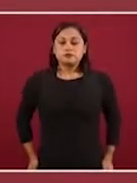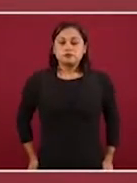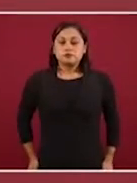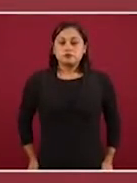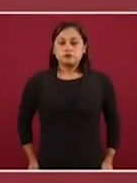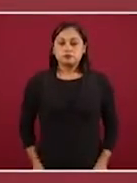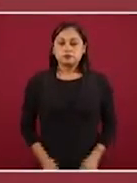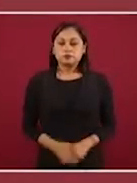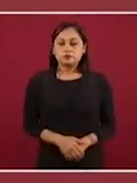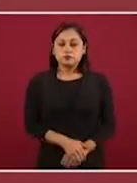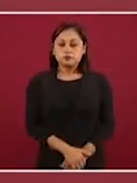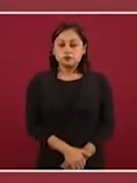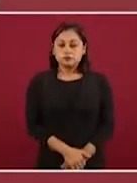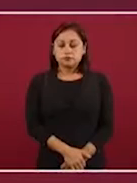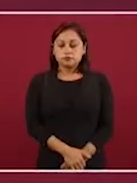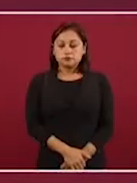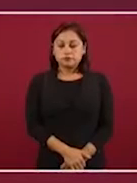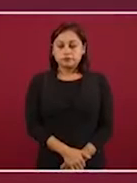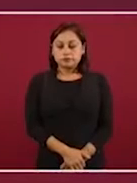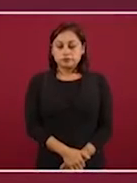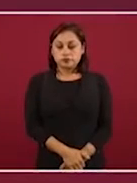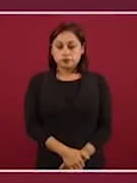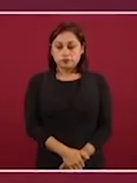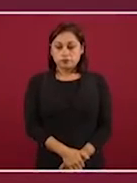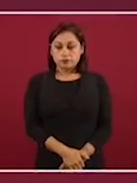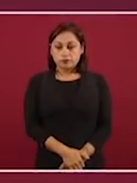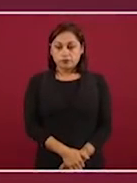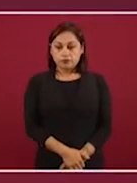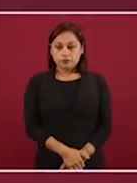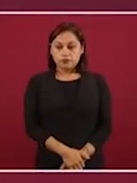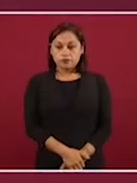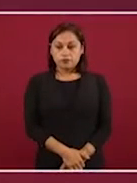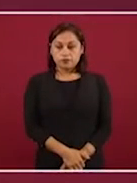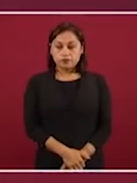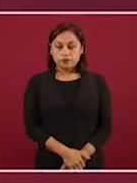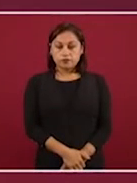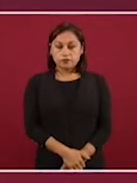Llegó el momento en que